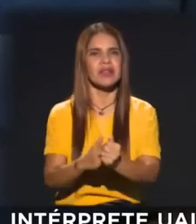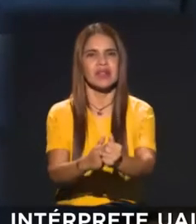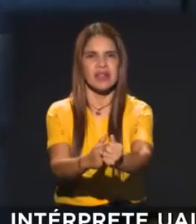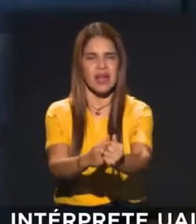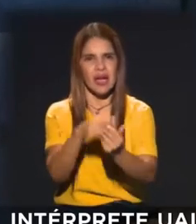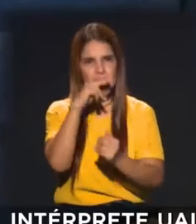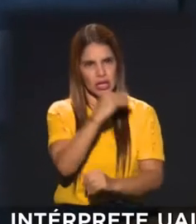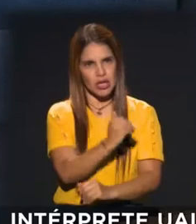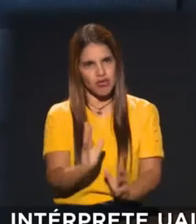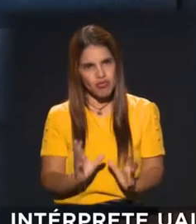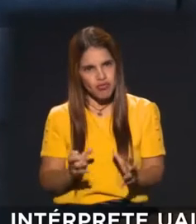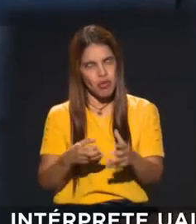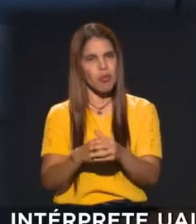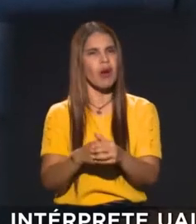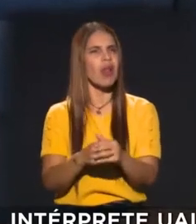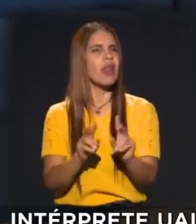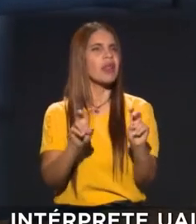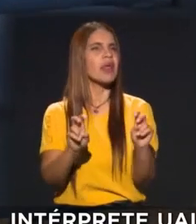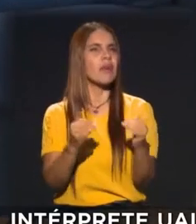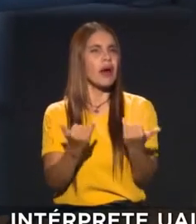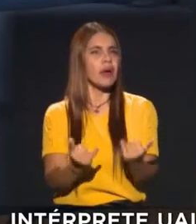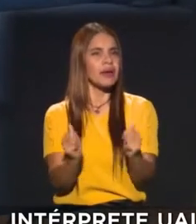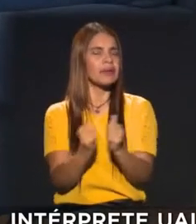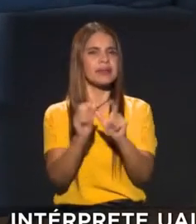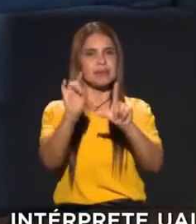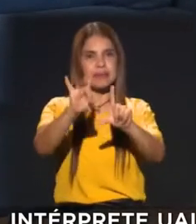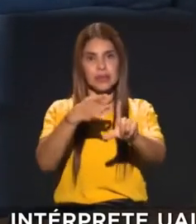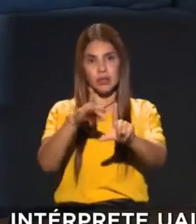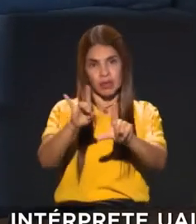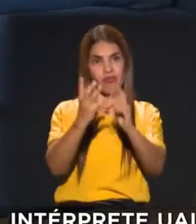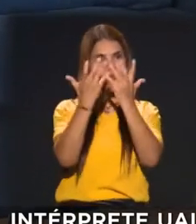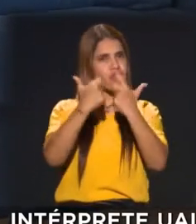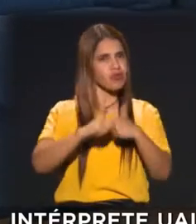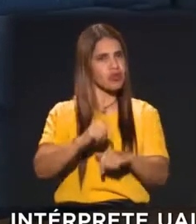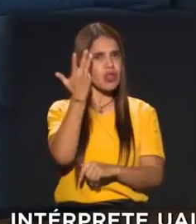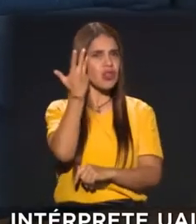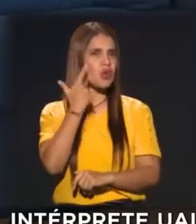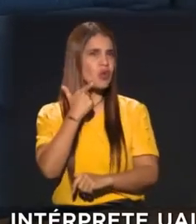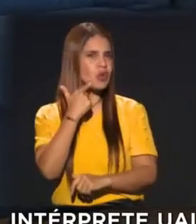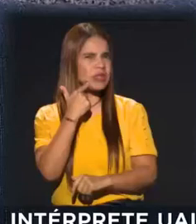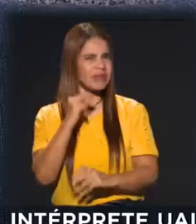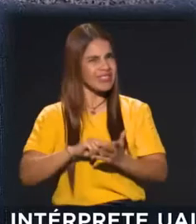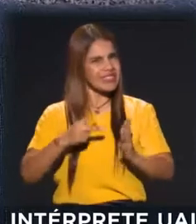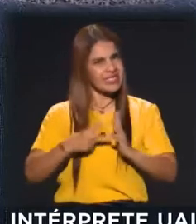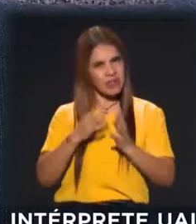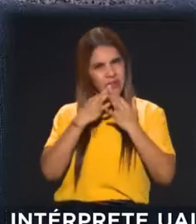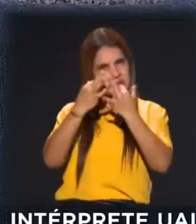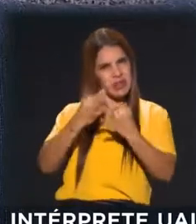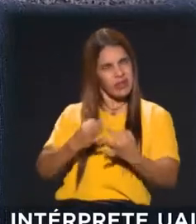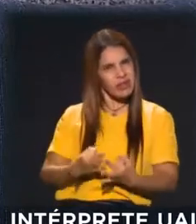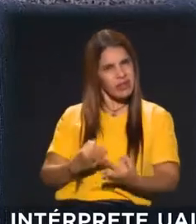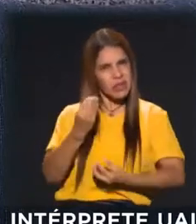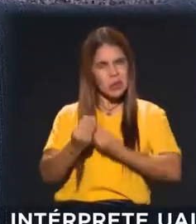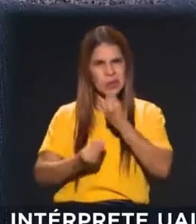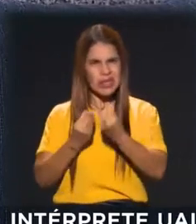época, ahorita acompañar sobre la virtualidad, esas son funciones de la cotidianidad, pero eso no es realmente lo